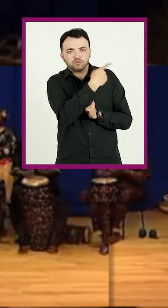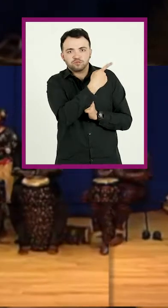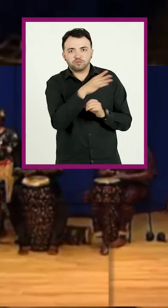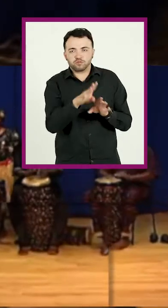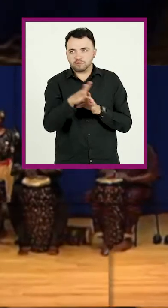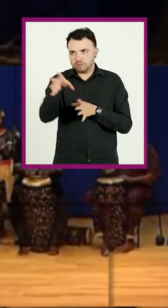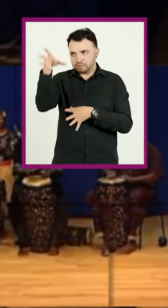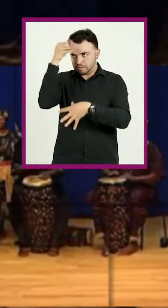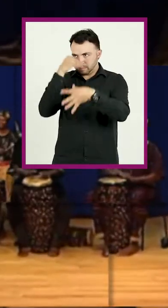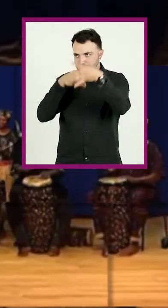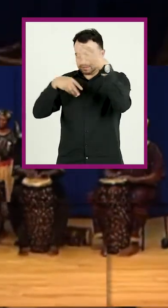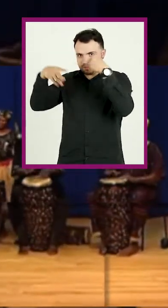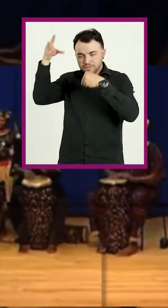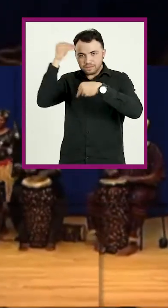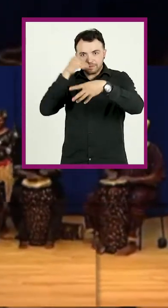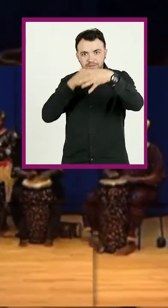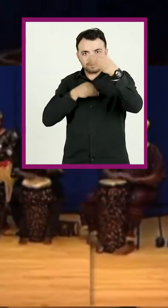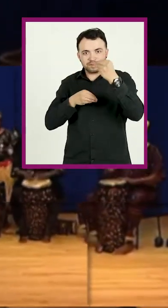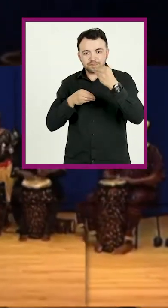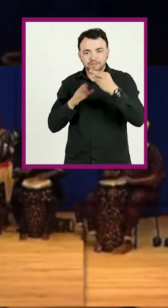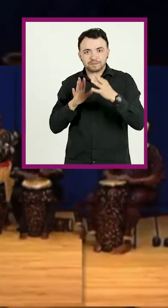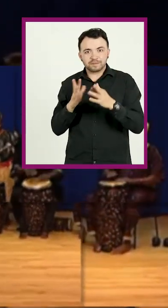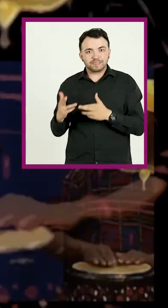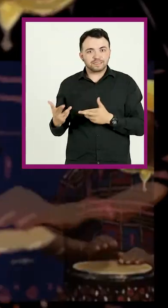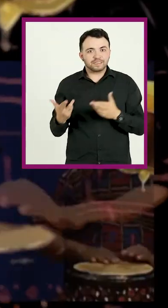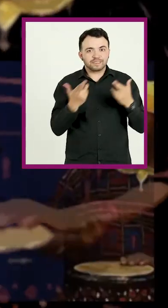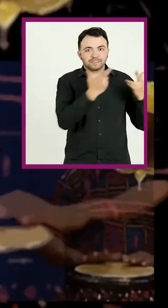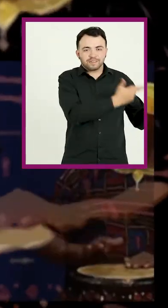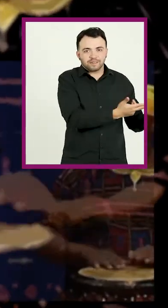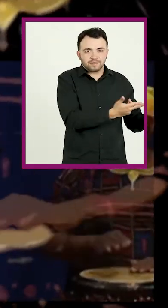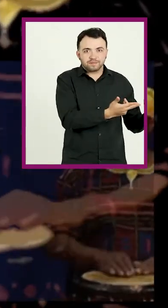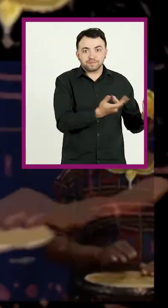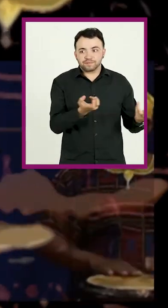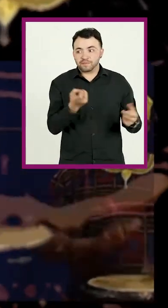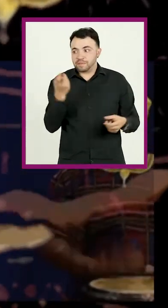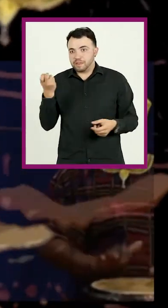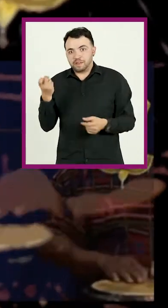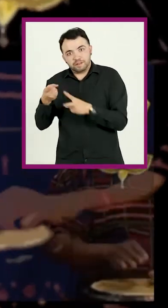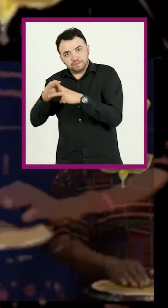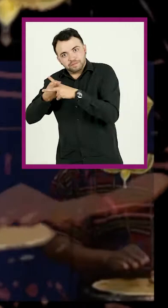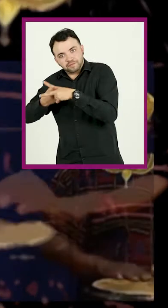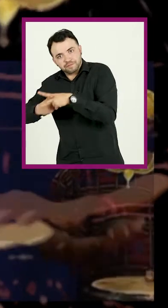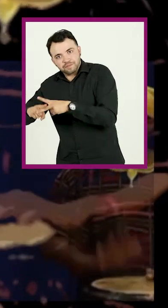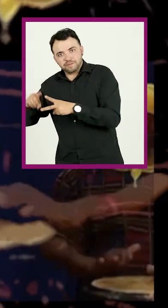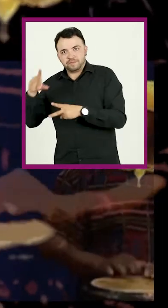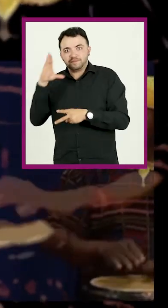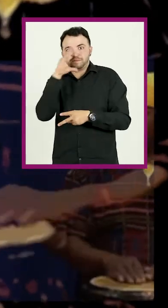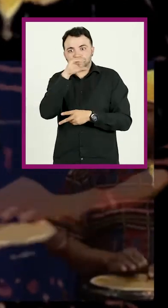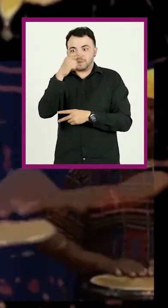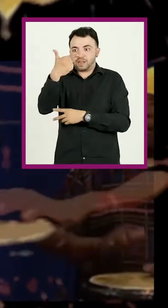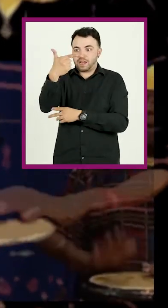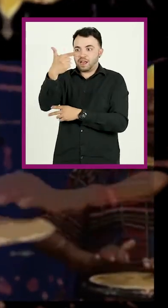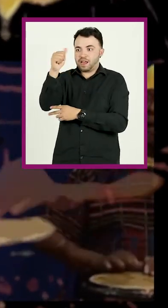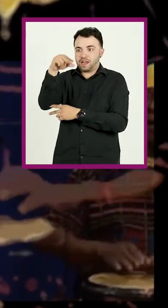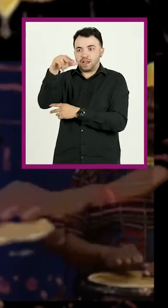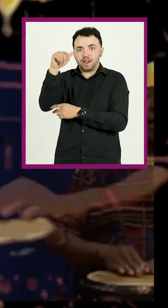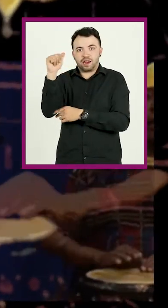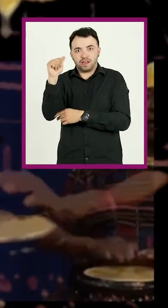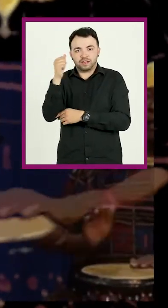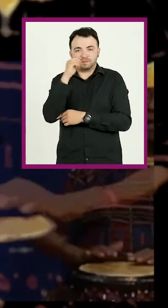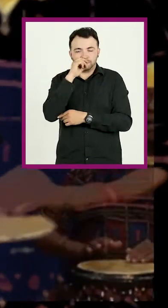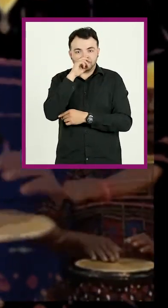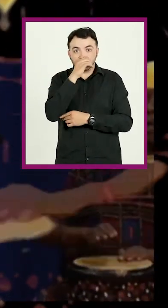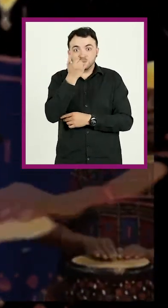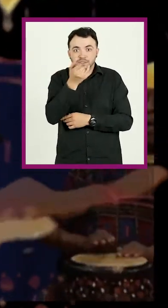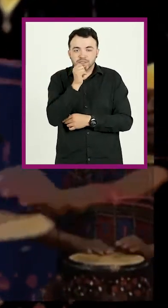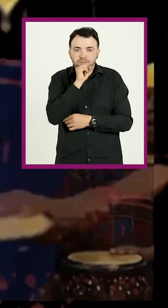Y todo eso surge de esta costa occidental en torno a Ghana, de los Amloewe, y